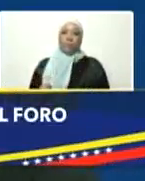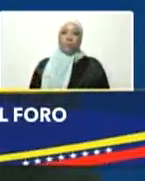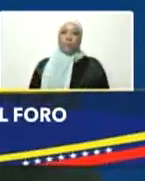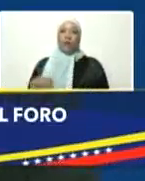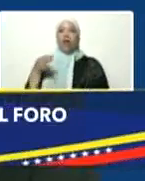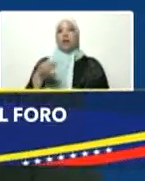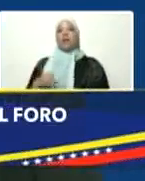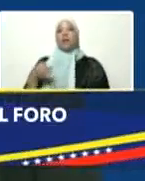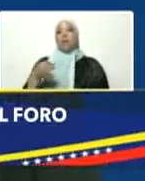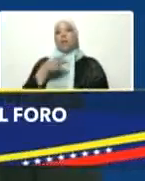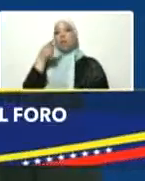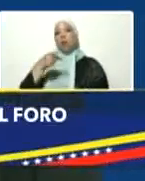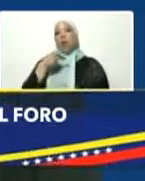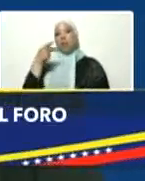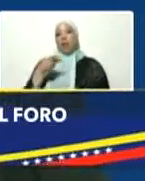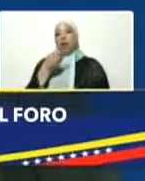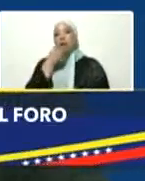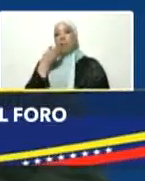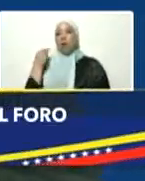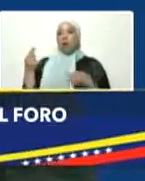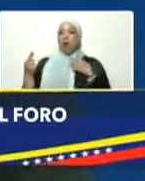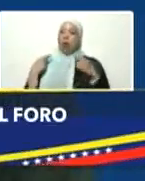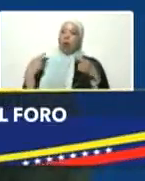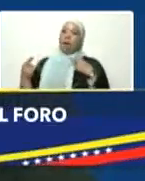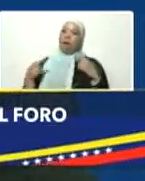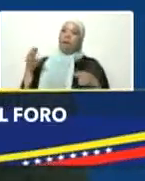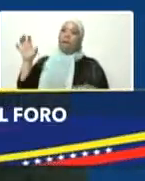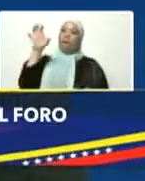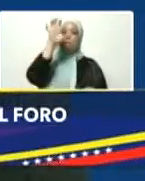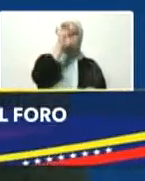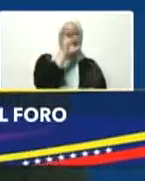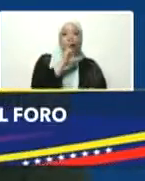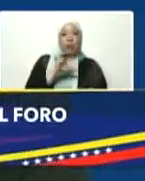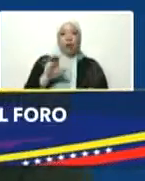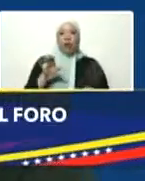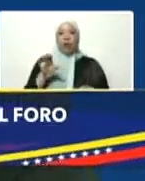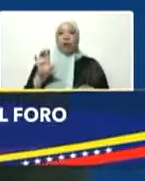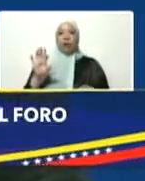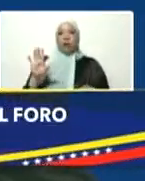una política exterior en donde sus principios